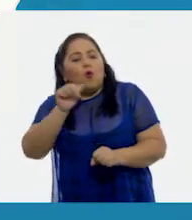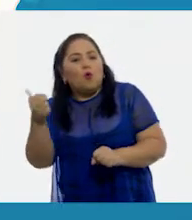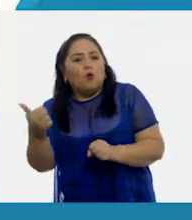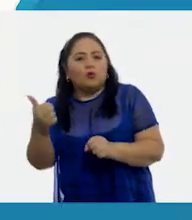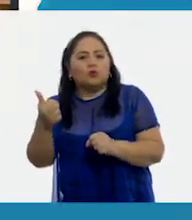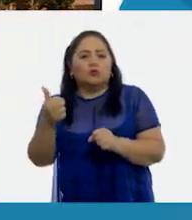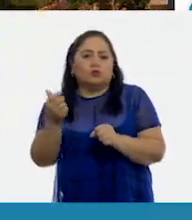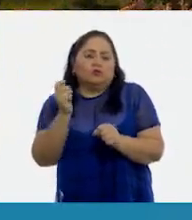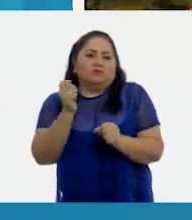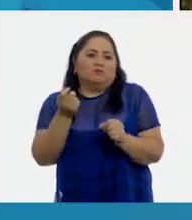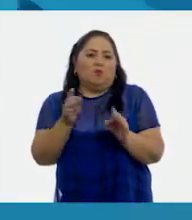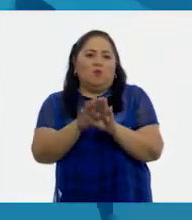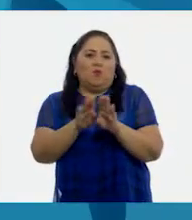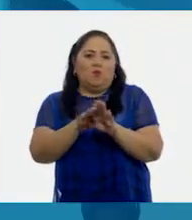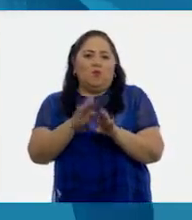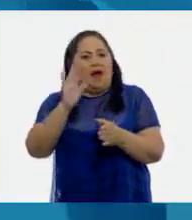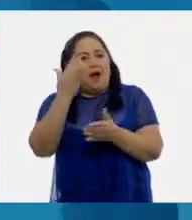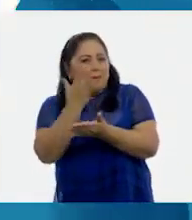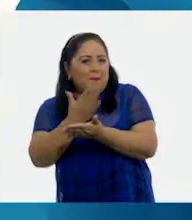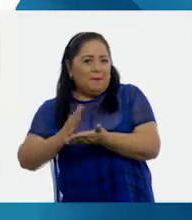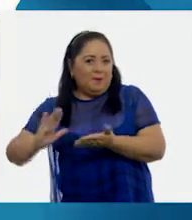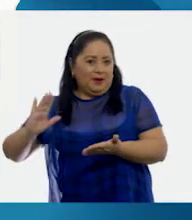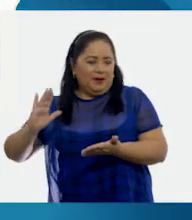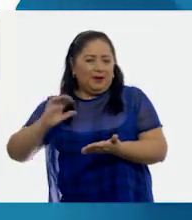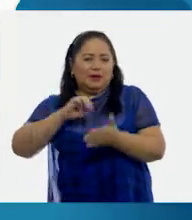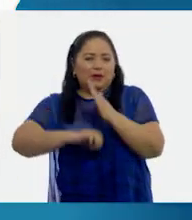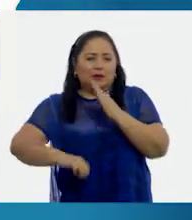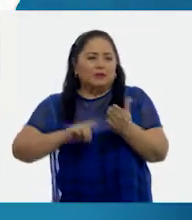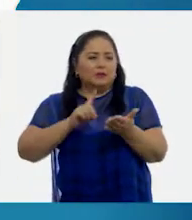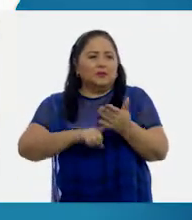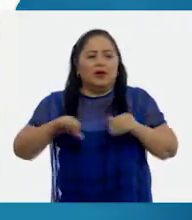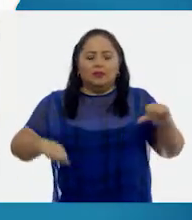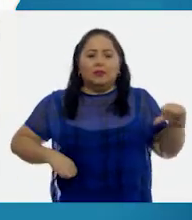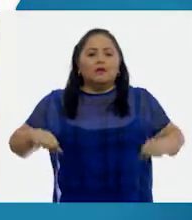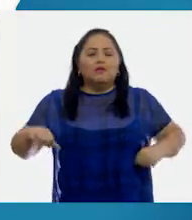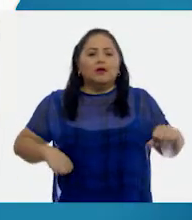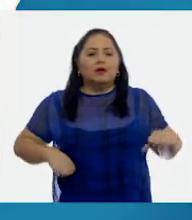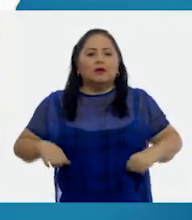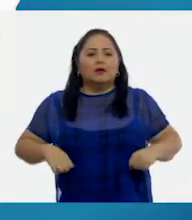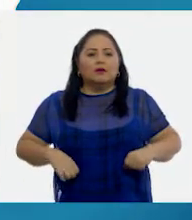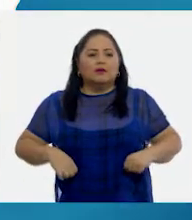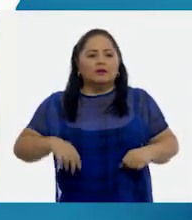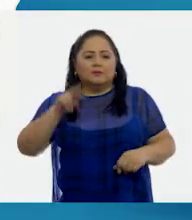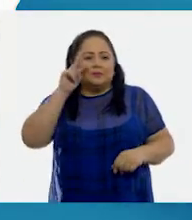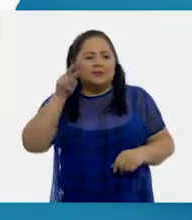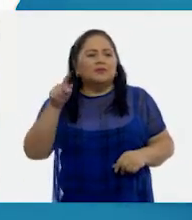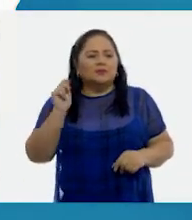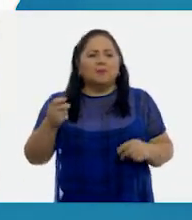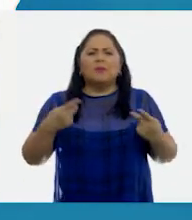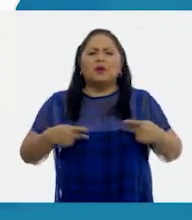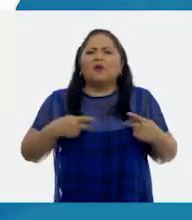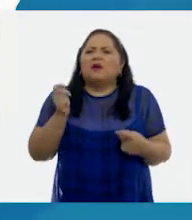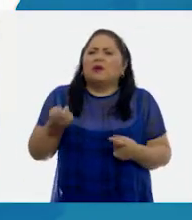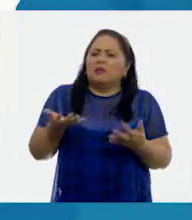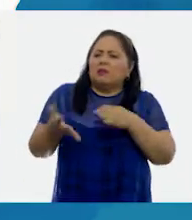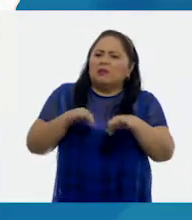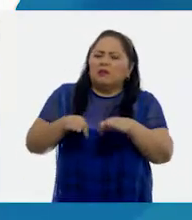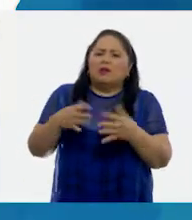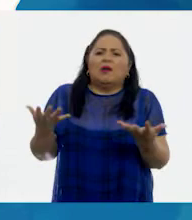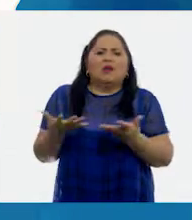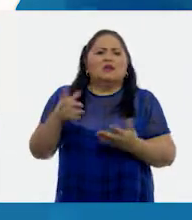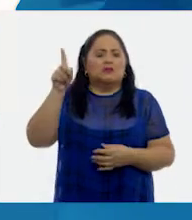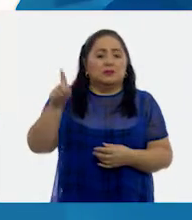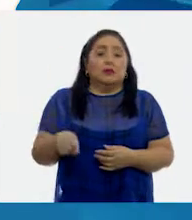otros criterios adicionales, como las actividades, a qué se dedica la gente y algo